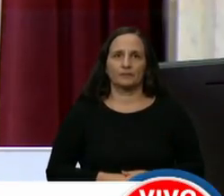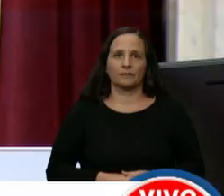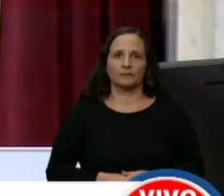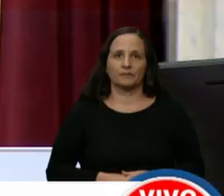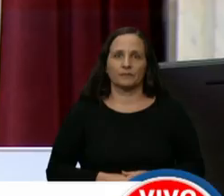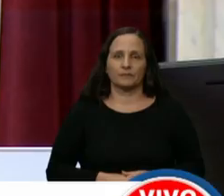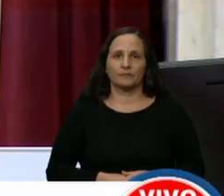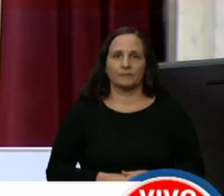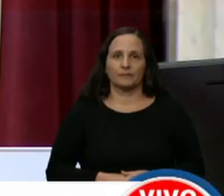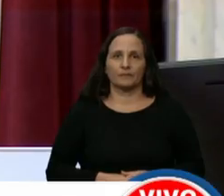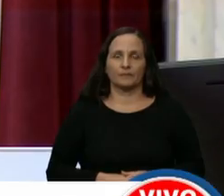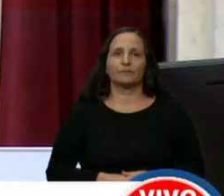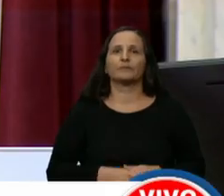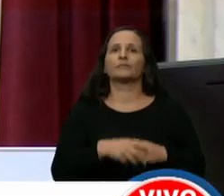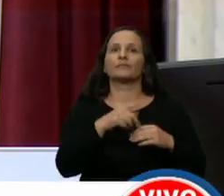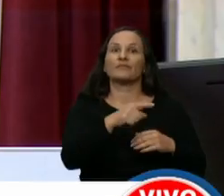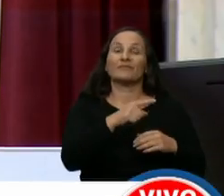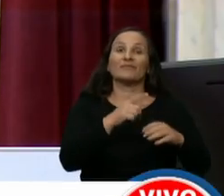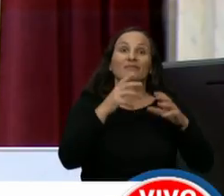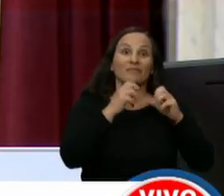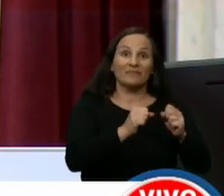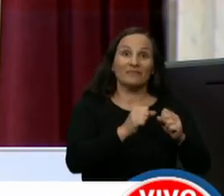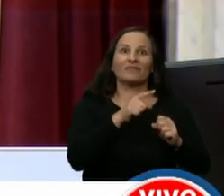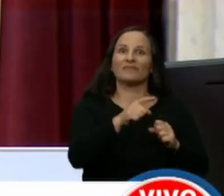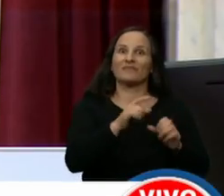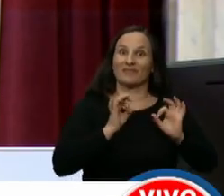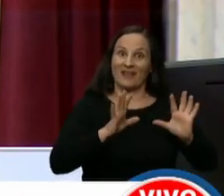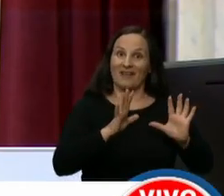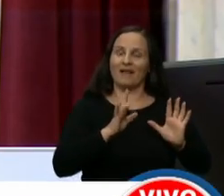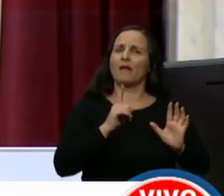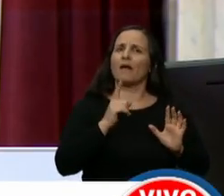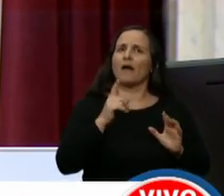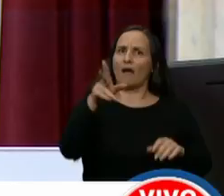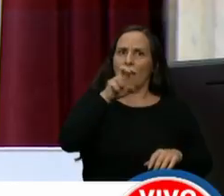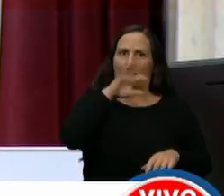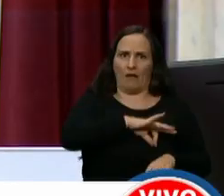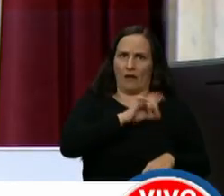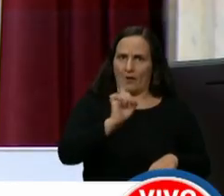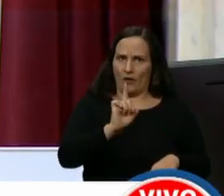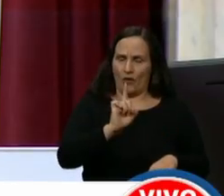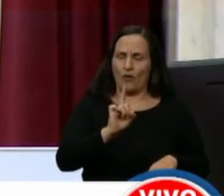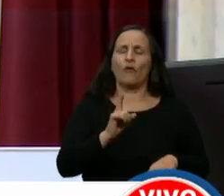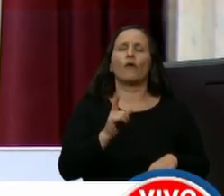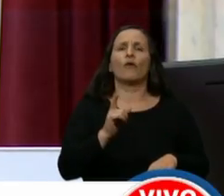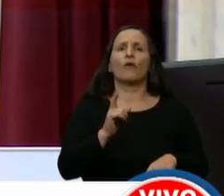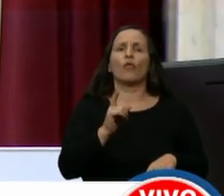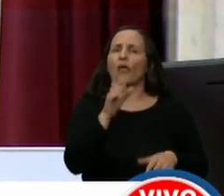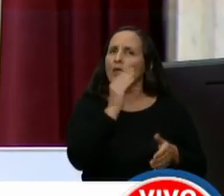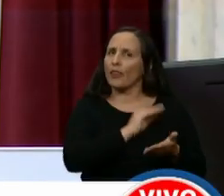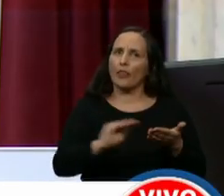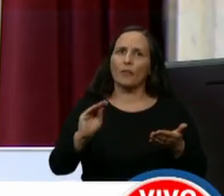obra en secretaria la licencia sin goce de haberes de la señora diputada